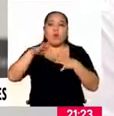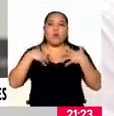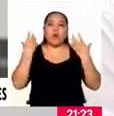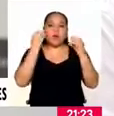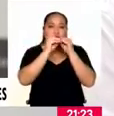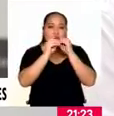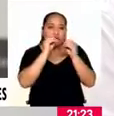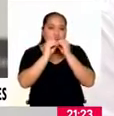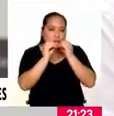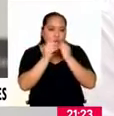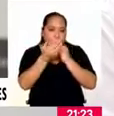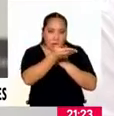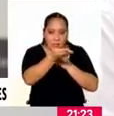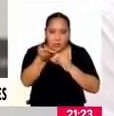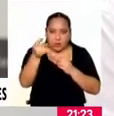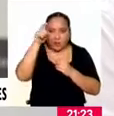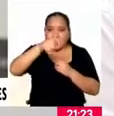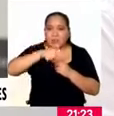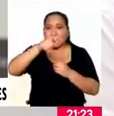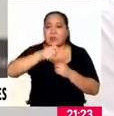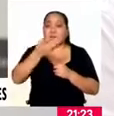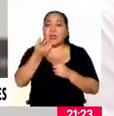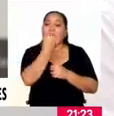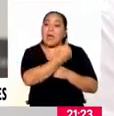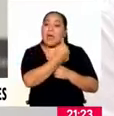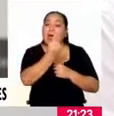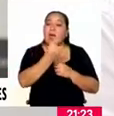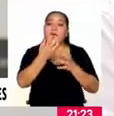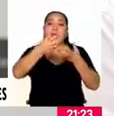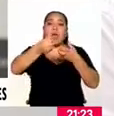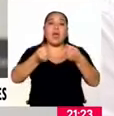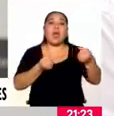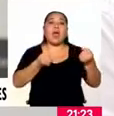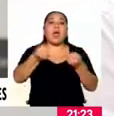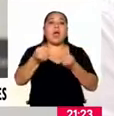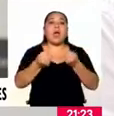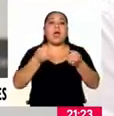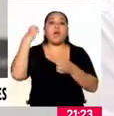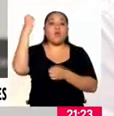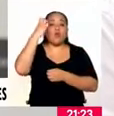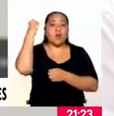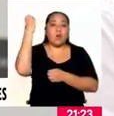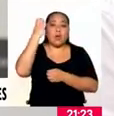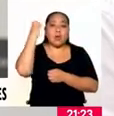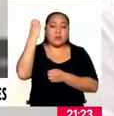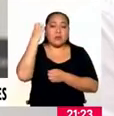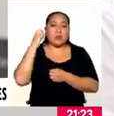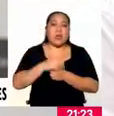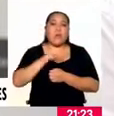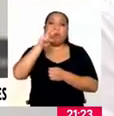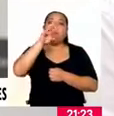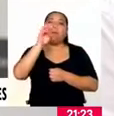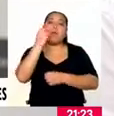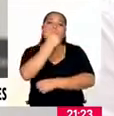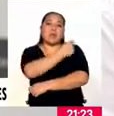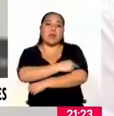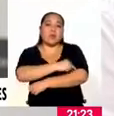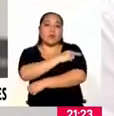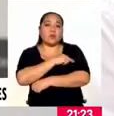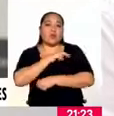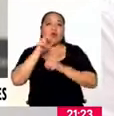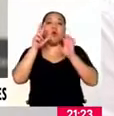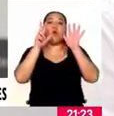cada ambulancia. Tenemos, más allá de nuestras 20 hospitales, 20 unidades ejecutoras y